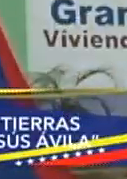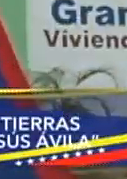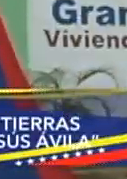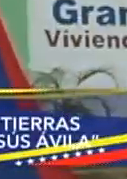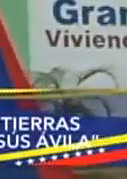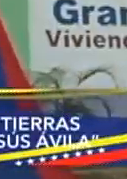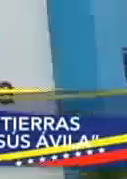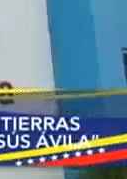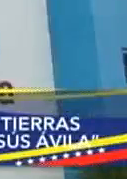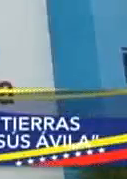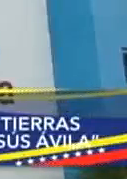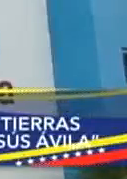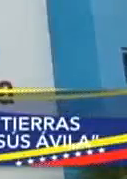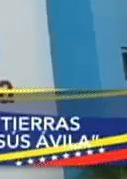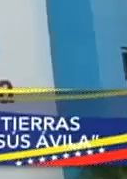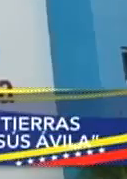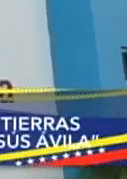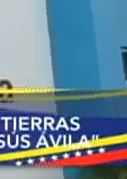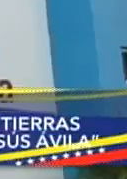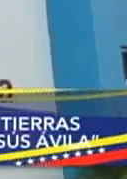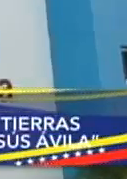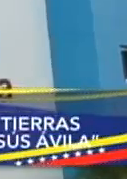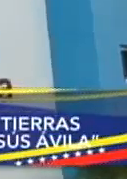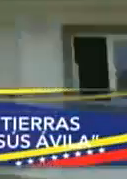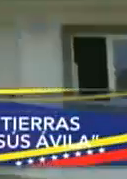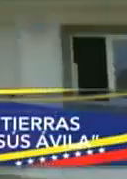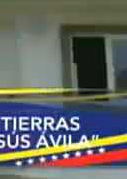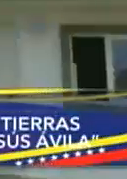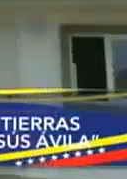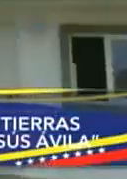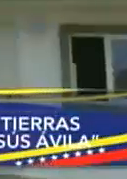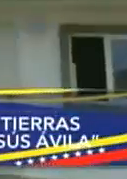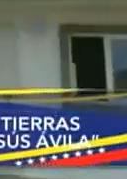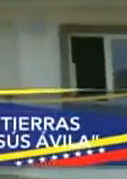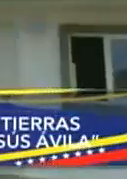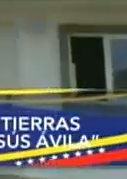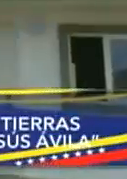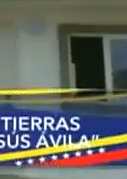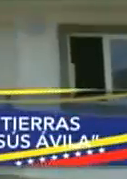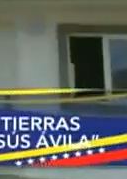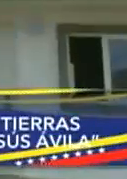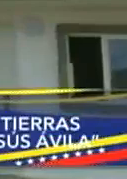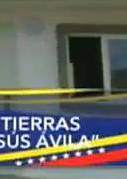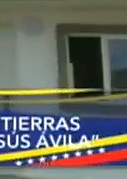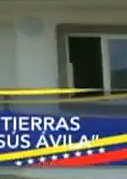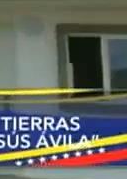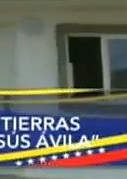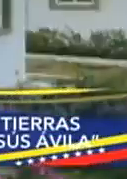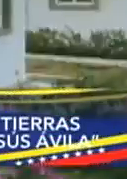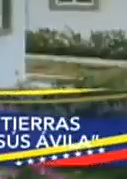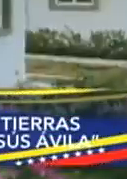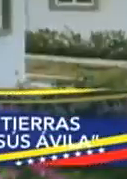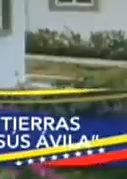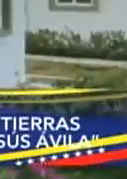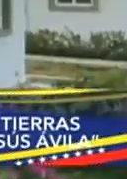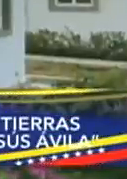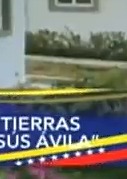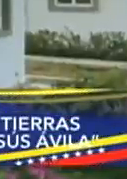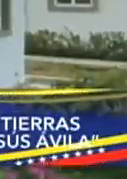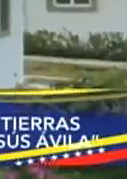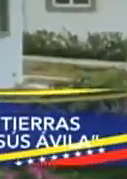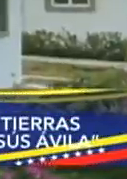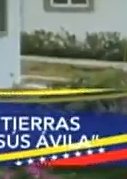títulos de tierra urbana que estamos entregando hoy en el estado Nueva Esparta. Quiero, mi comandante presidente, vamos a hacerle